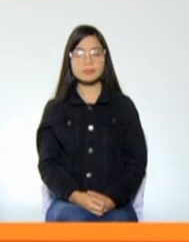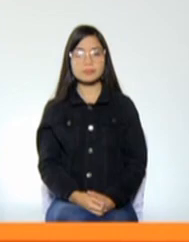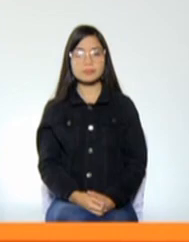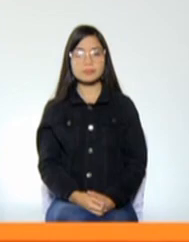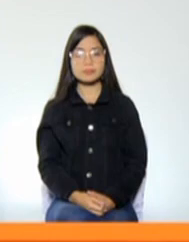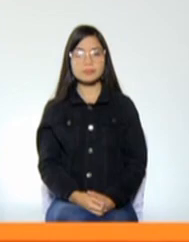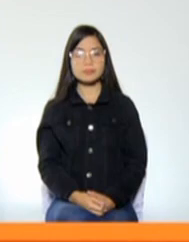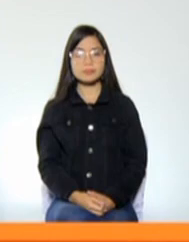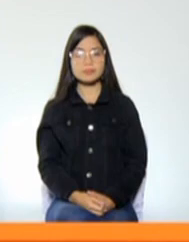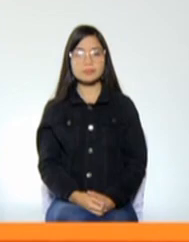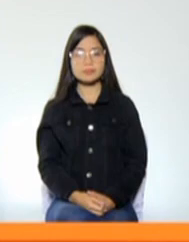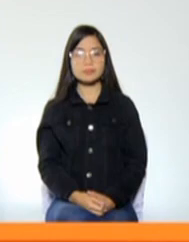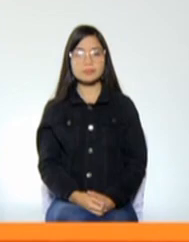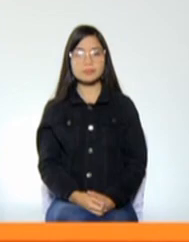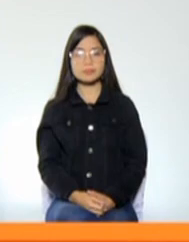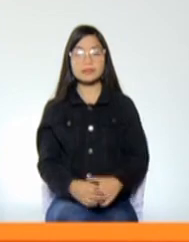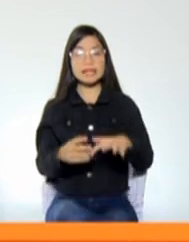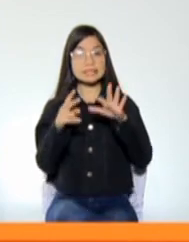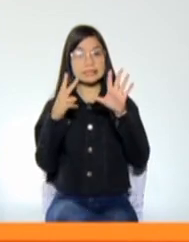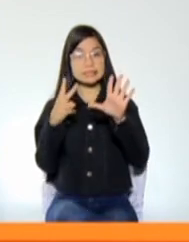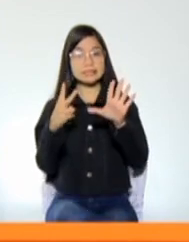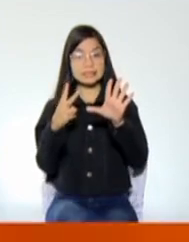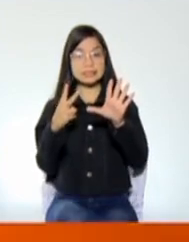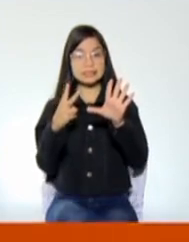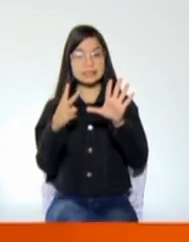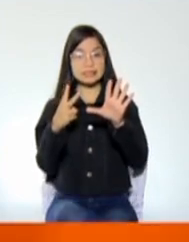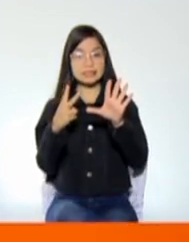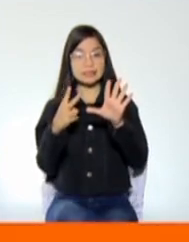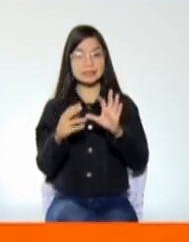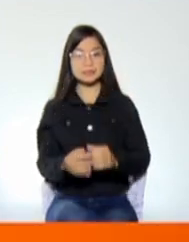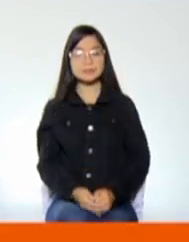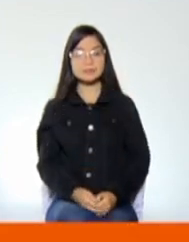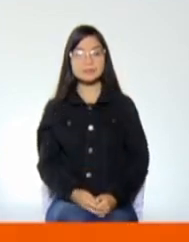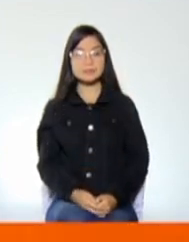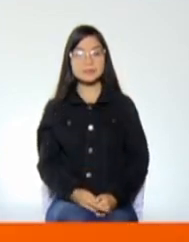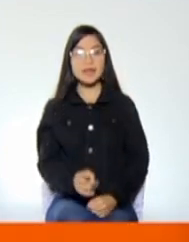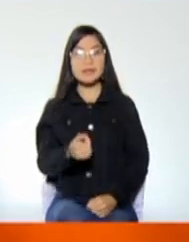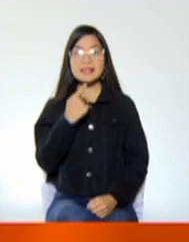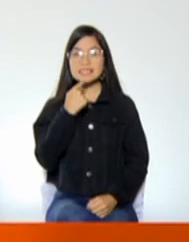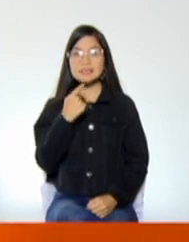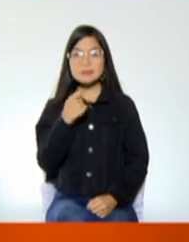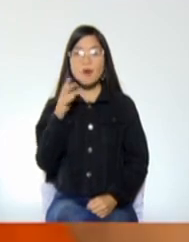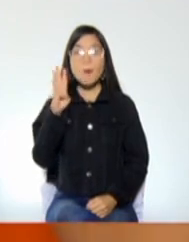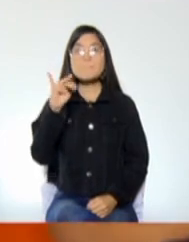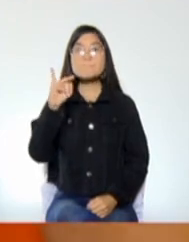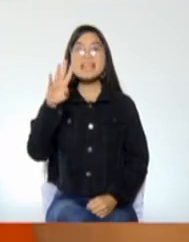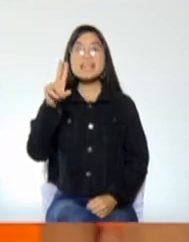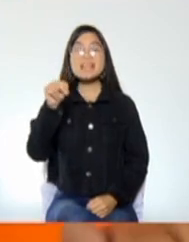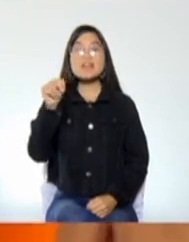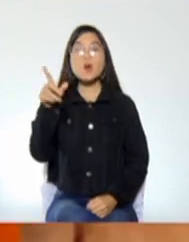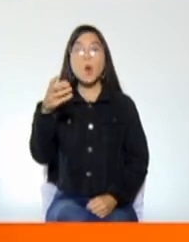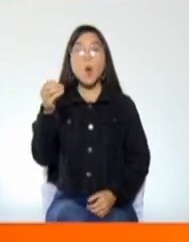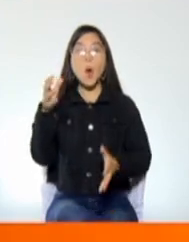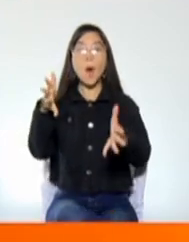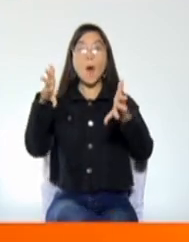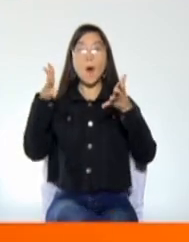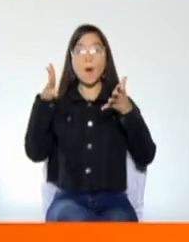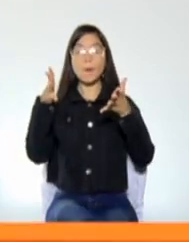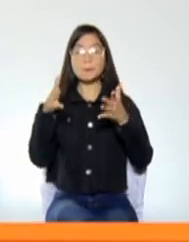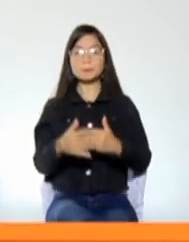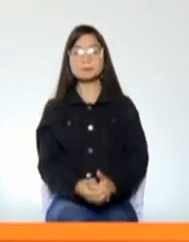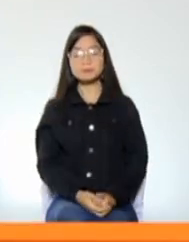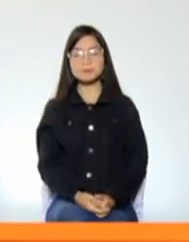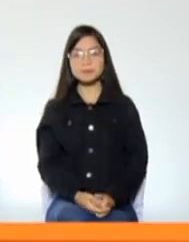Ajá. El número 7. ¿Cómo decimos en casa? ¡Bingo! Muy bien, jóvenes. De esta forma